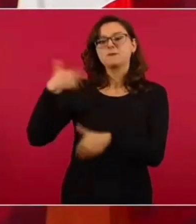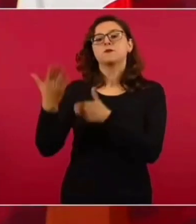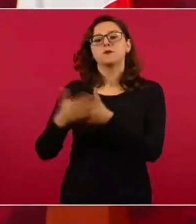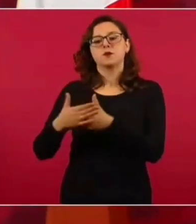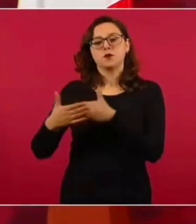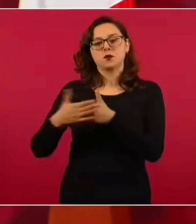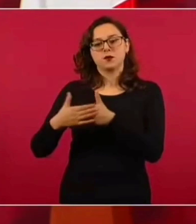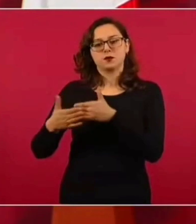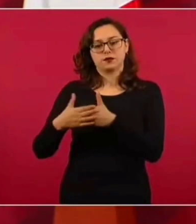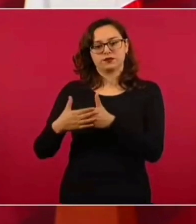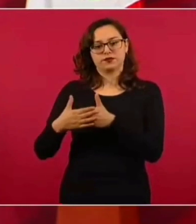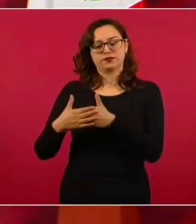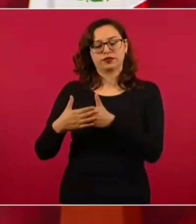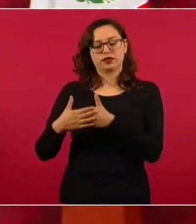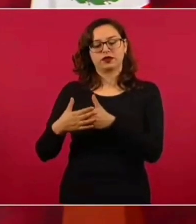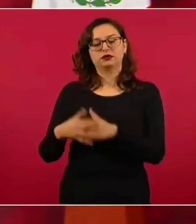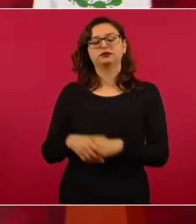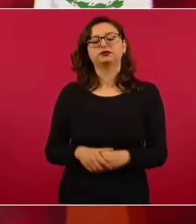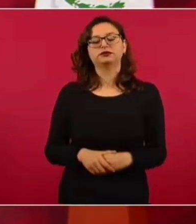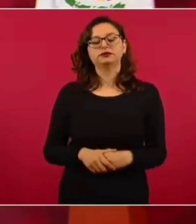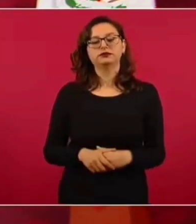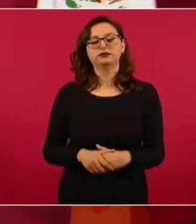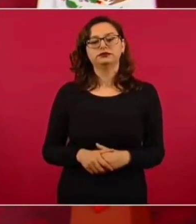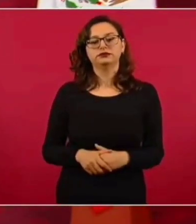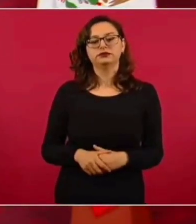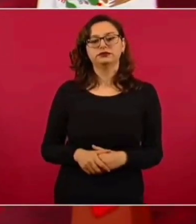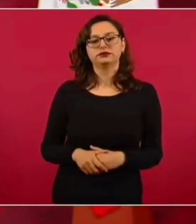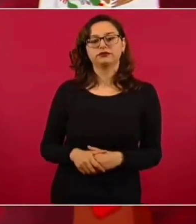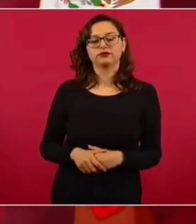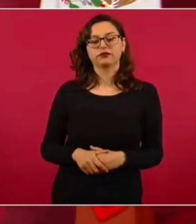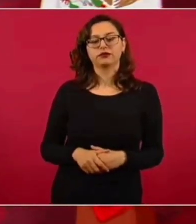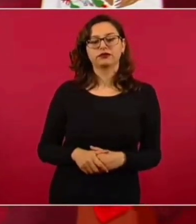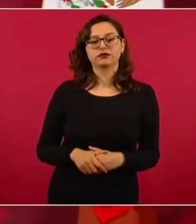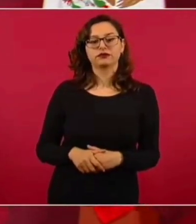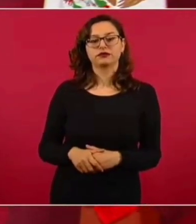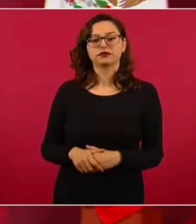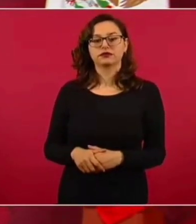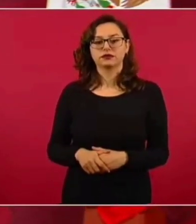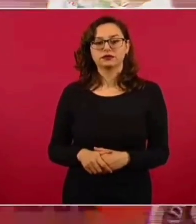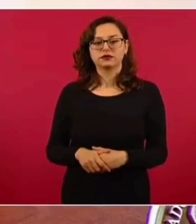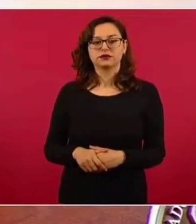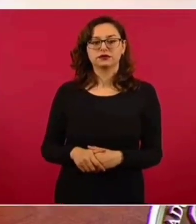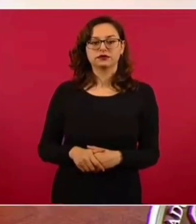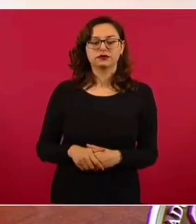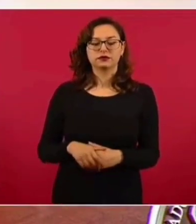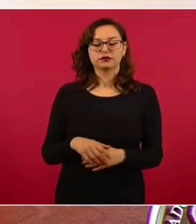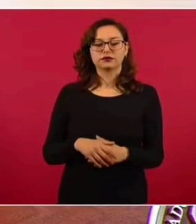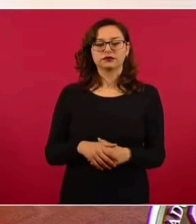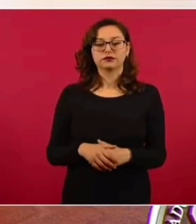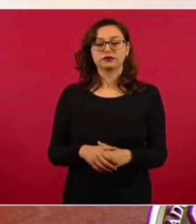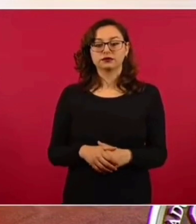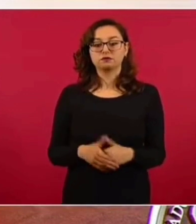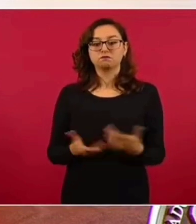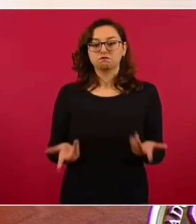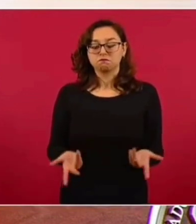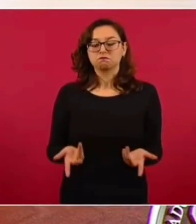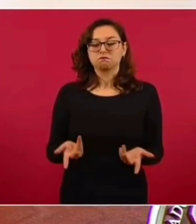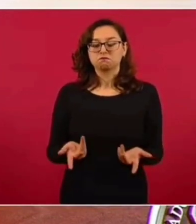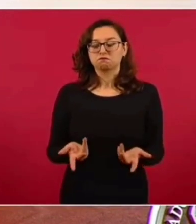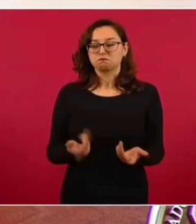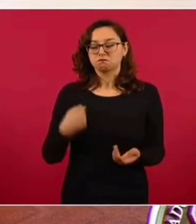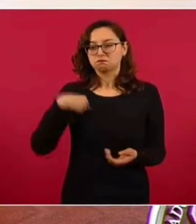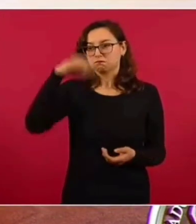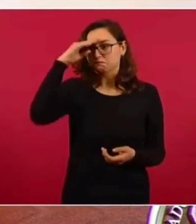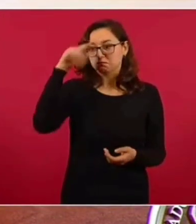Creo que los colombianos darían una vez más un ejemplo al